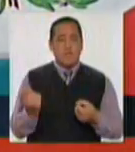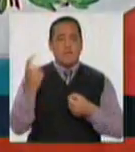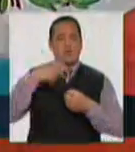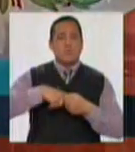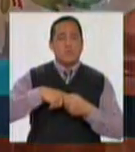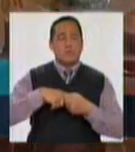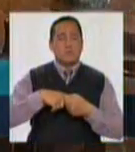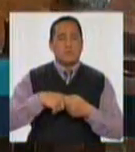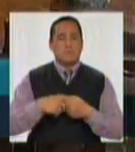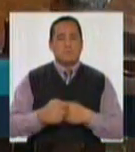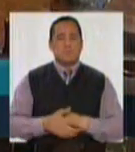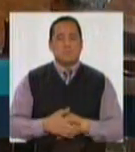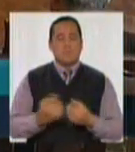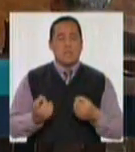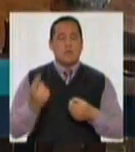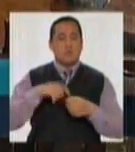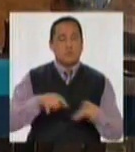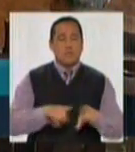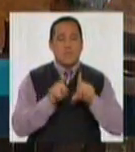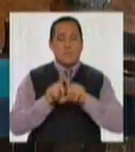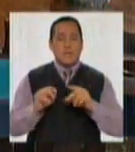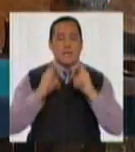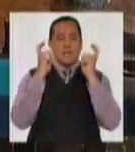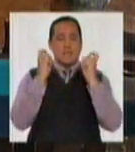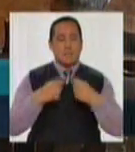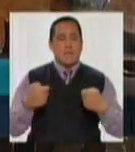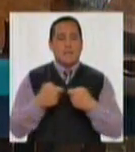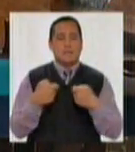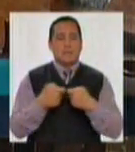incluyendo incluso el tema de la banda ancha.